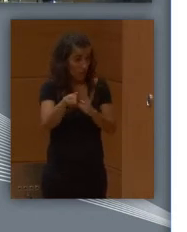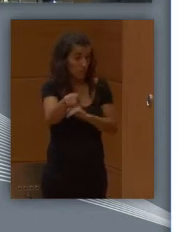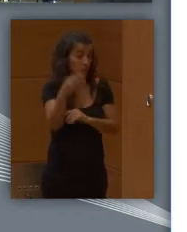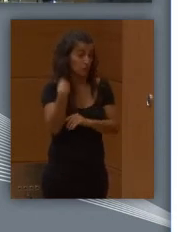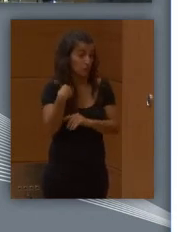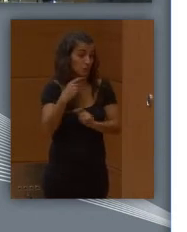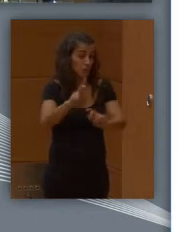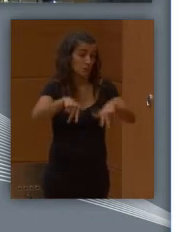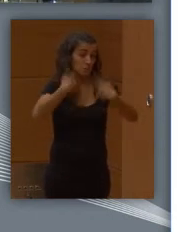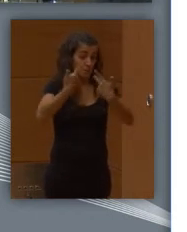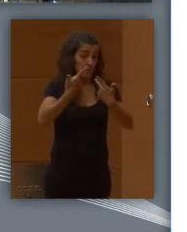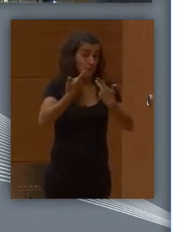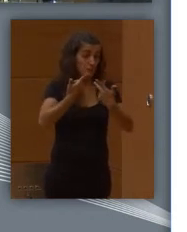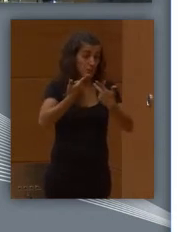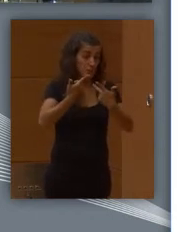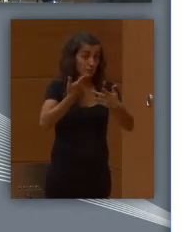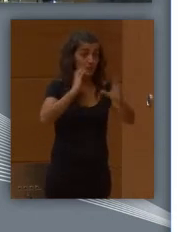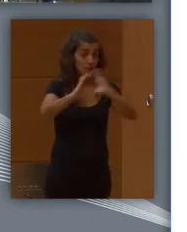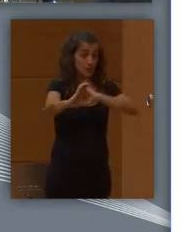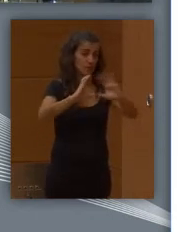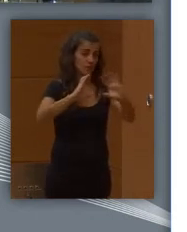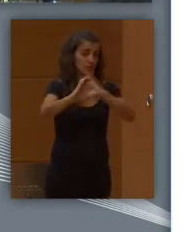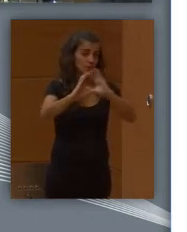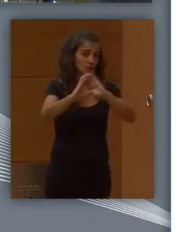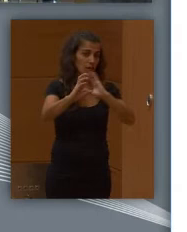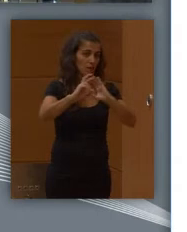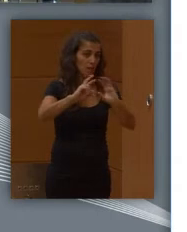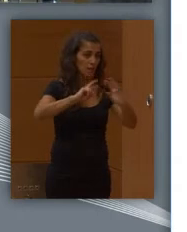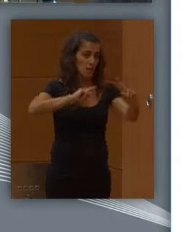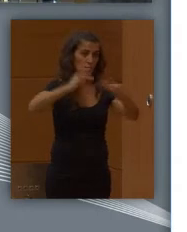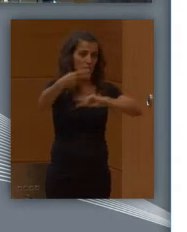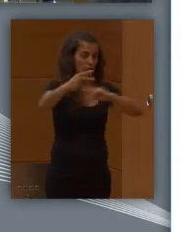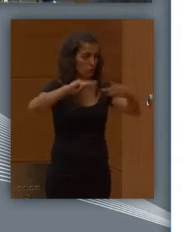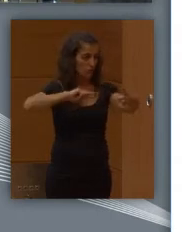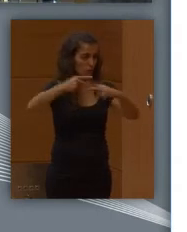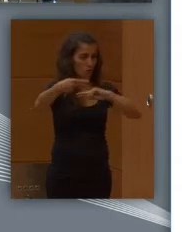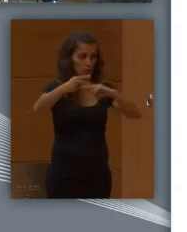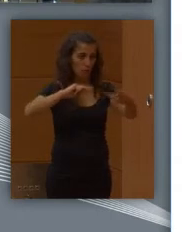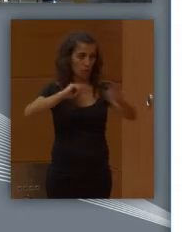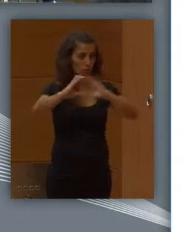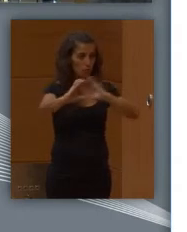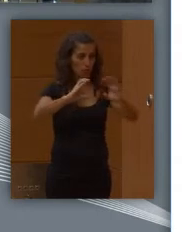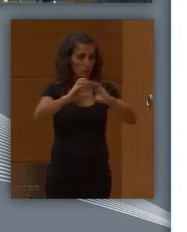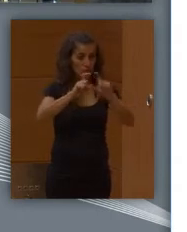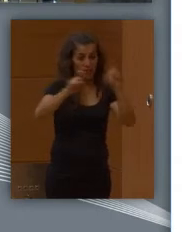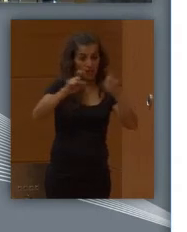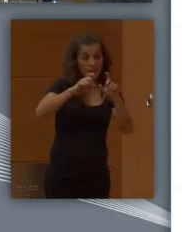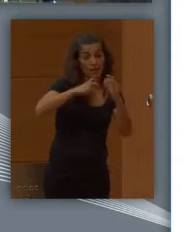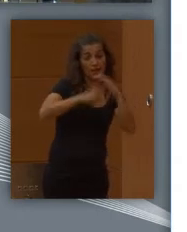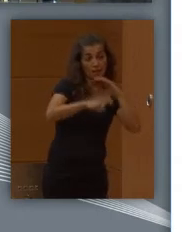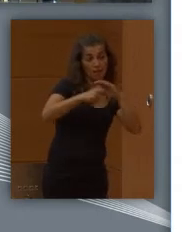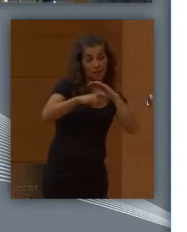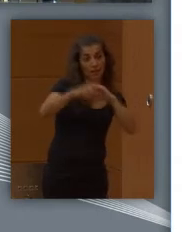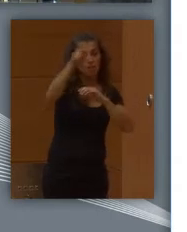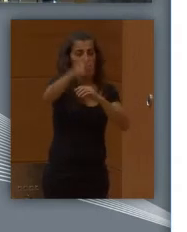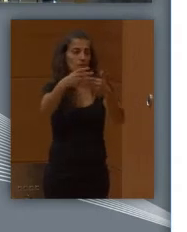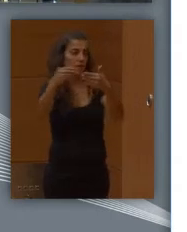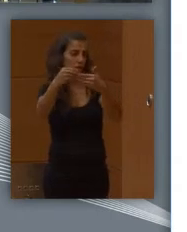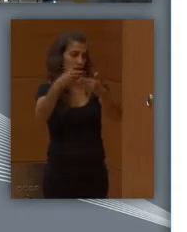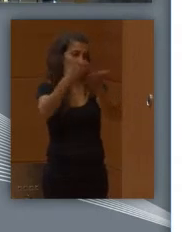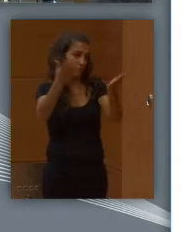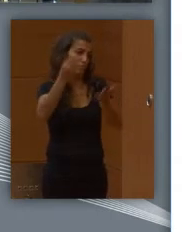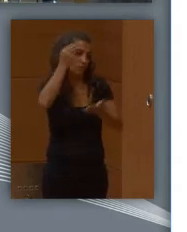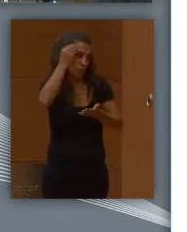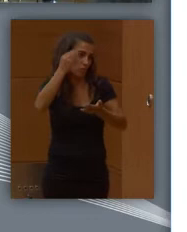concepto importante, una comunicación bidireccional de verdad entre los clientes y Renfe, y cualquier empresa, diría